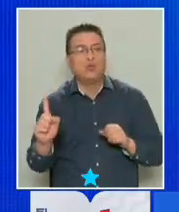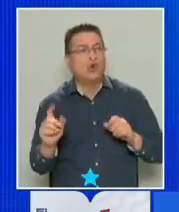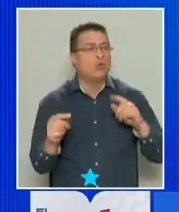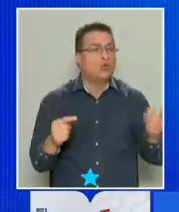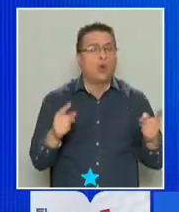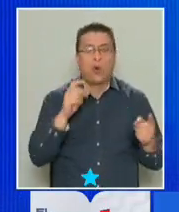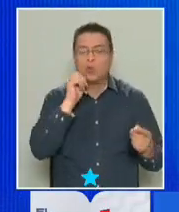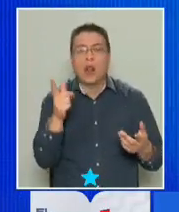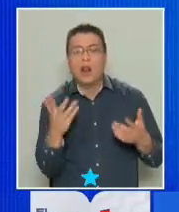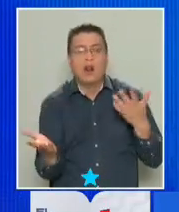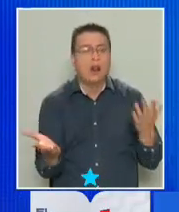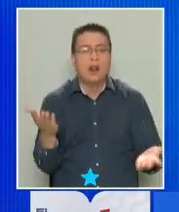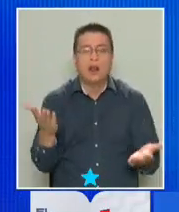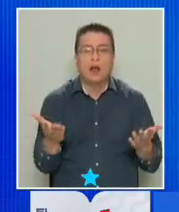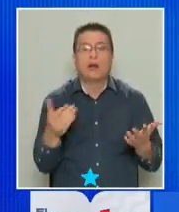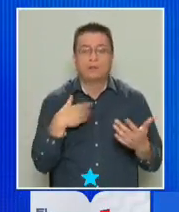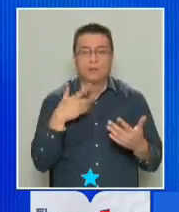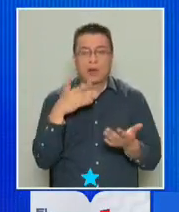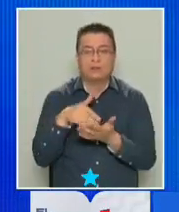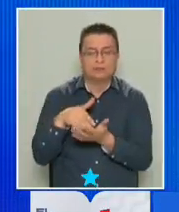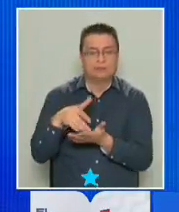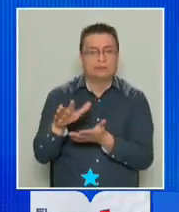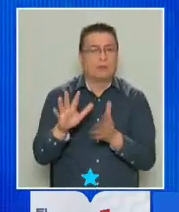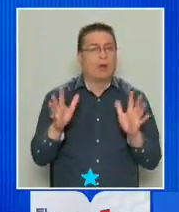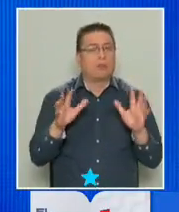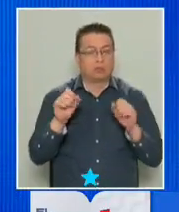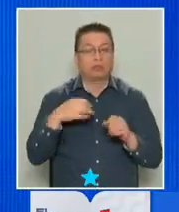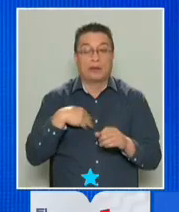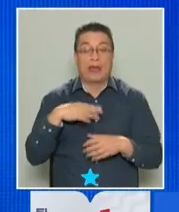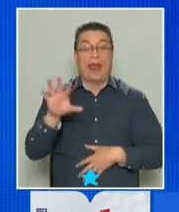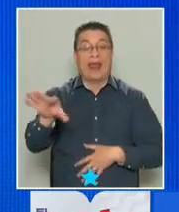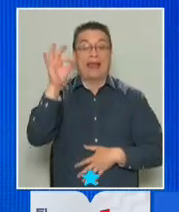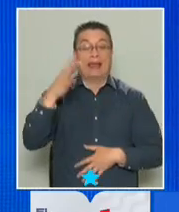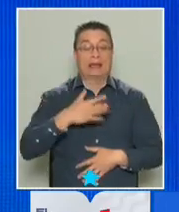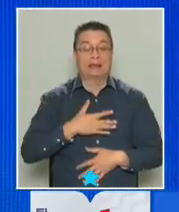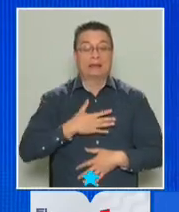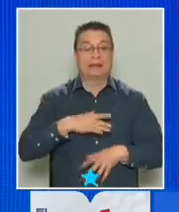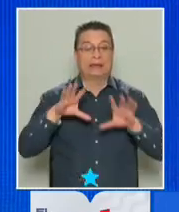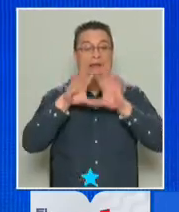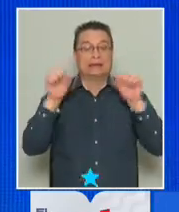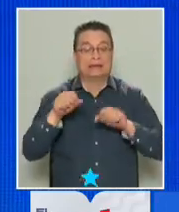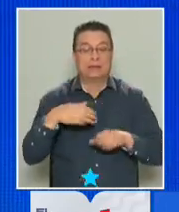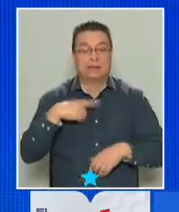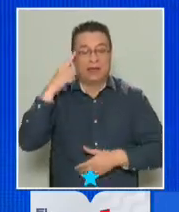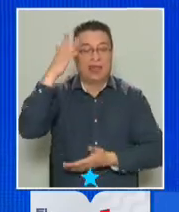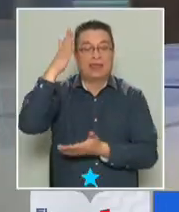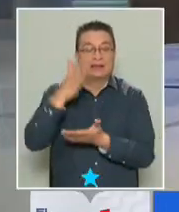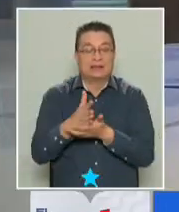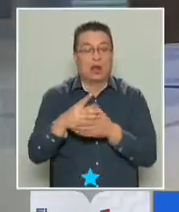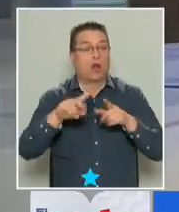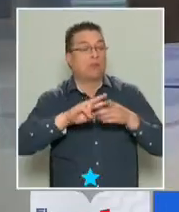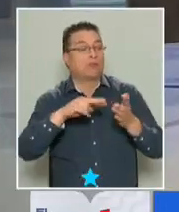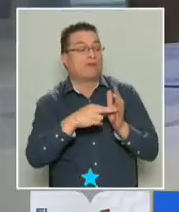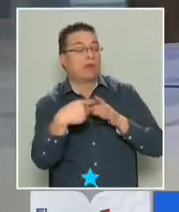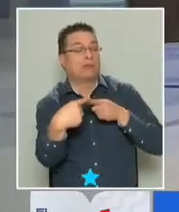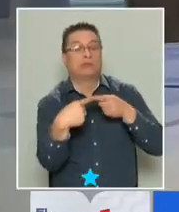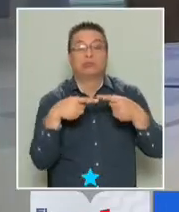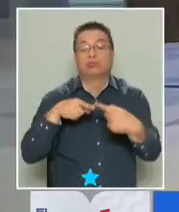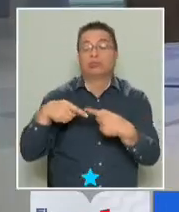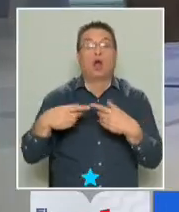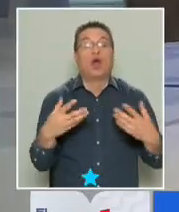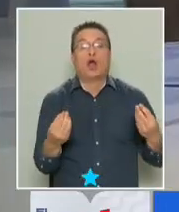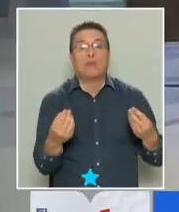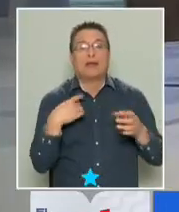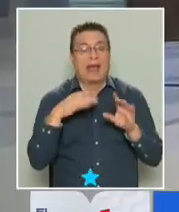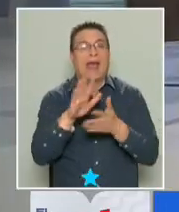minuto lo comenzamos también se rechaza la posibilidad de que uno eligiera qué sistema tenía que dirimir una controversia si queremos ponerlo de ese lado